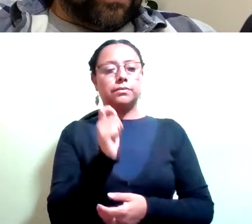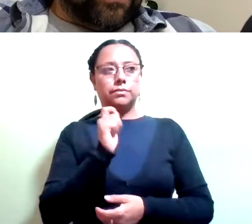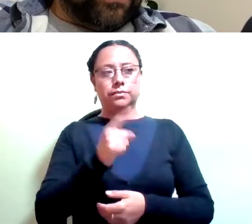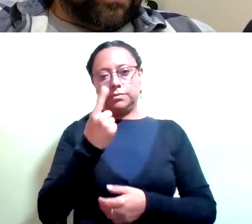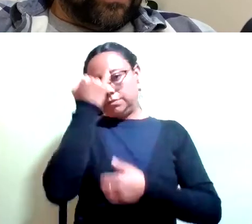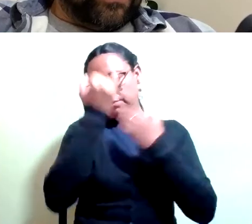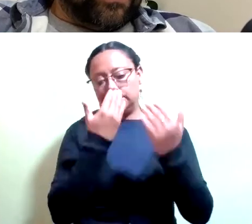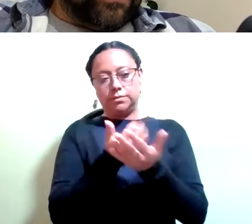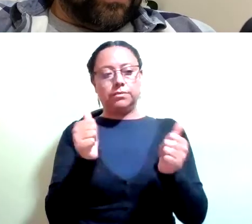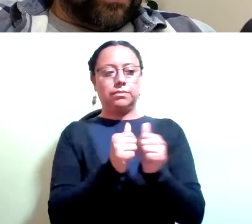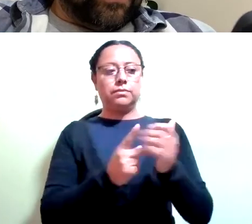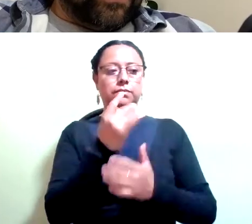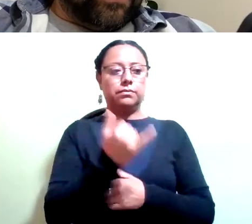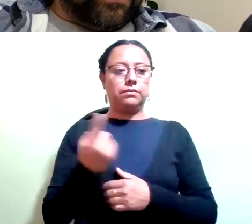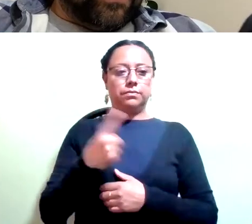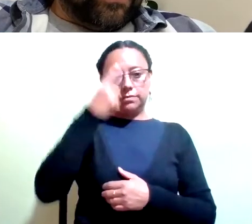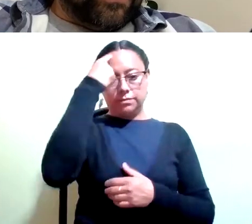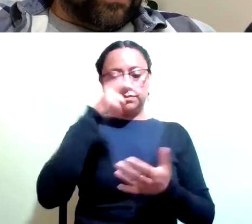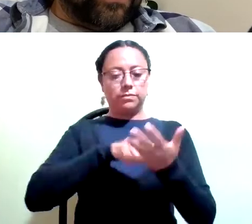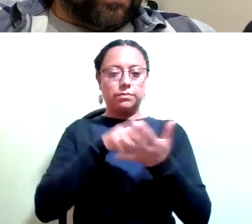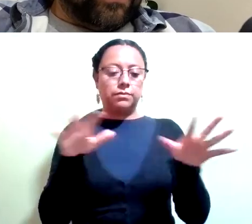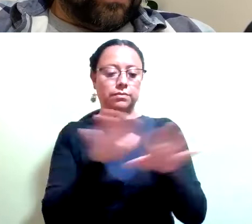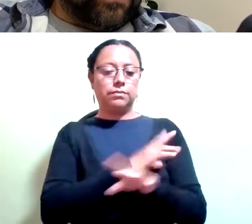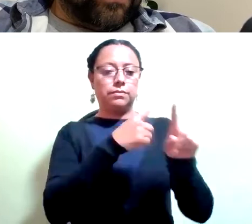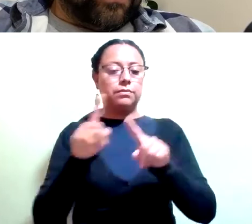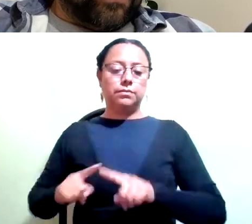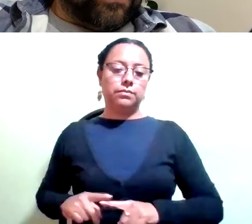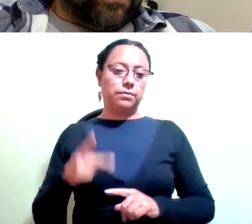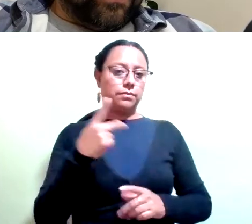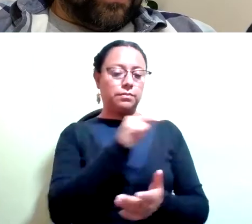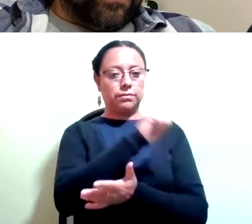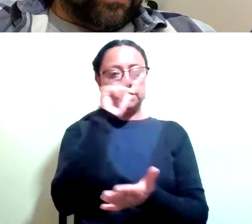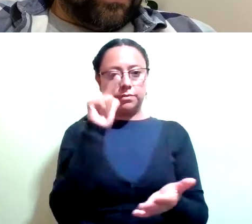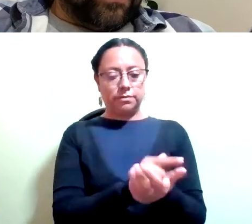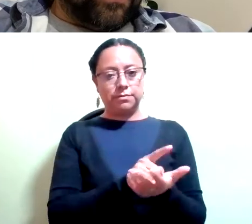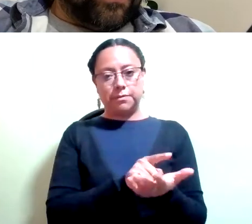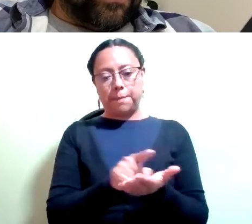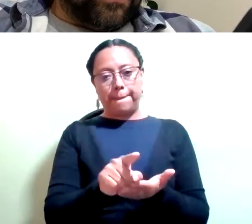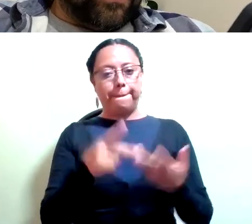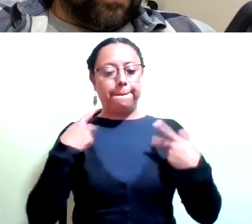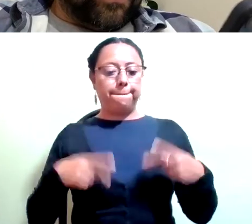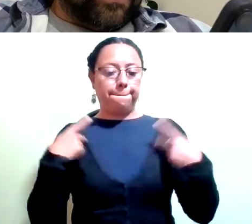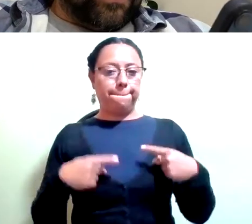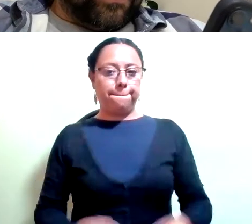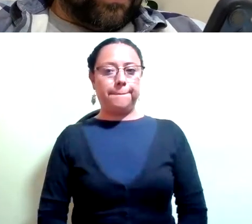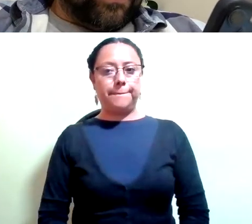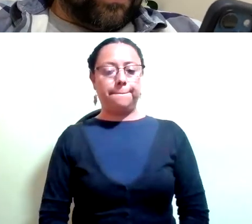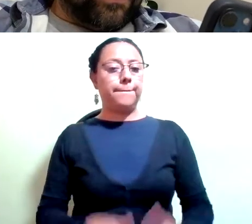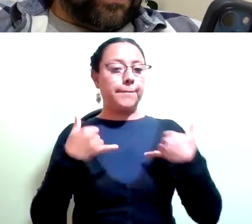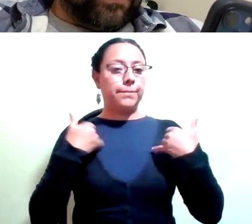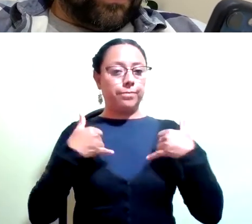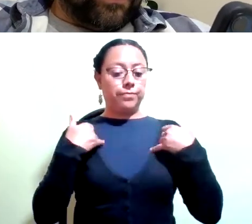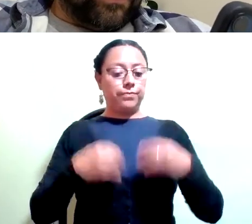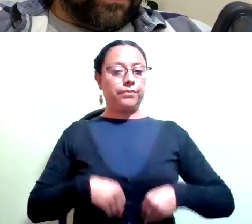iniciativa con proyecto de decreto por el que se reforman diversas disposiciones de la Ley de los Derechos de las Personas Jóvenes de